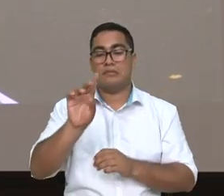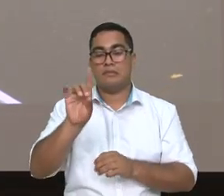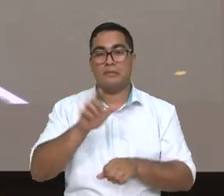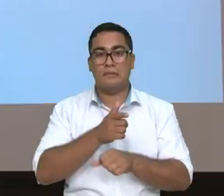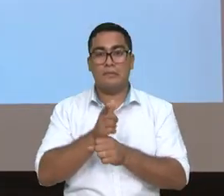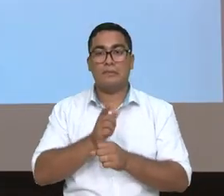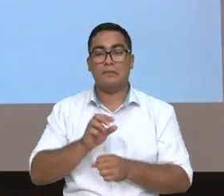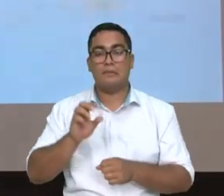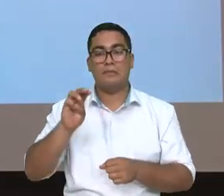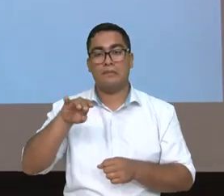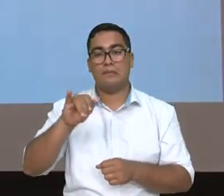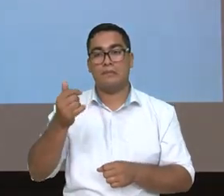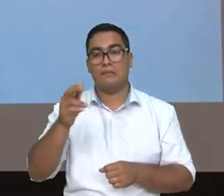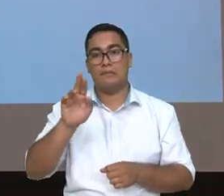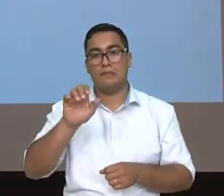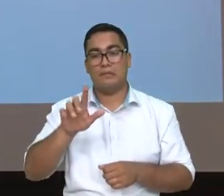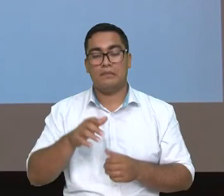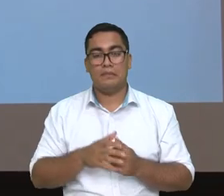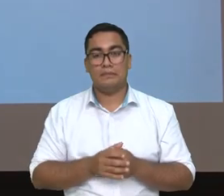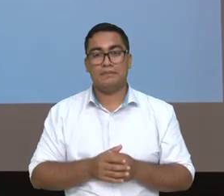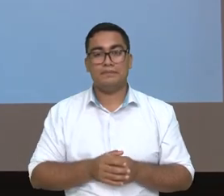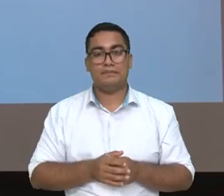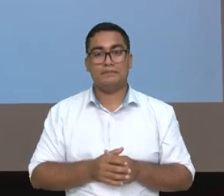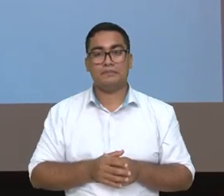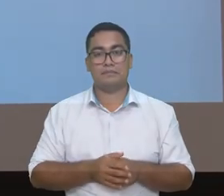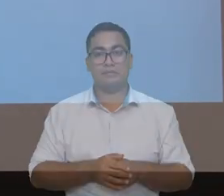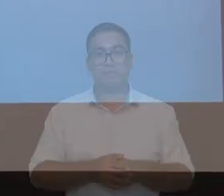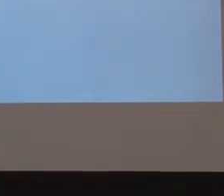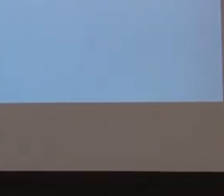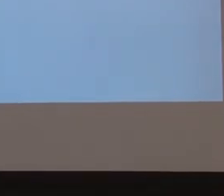canal parlamentario, les informó Miguel Carranza Mena.